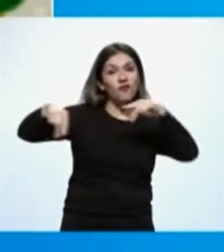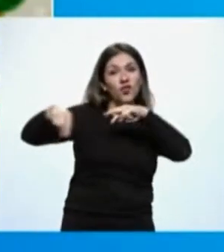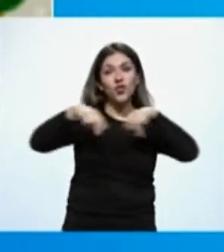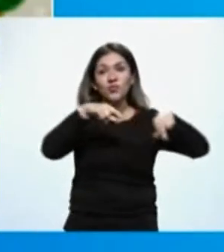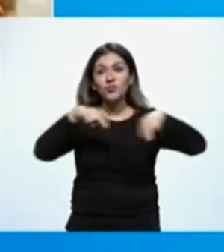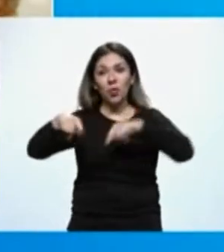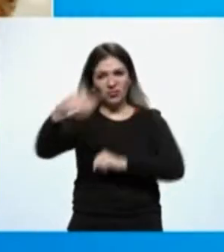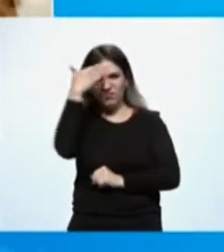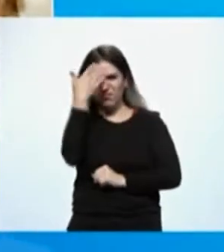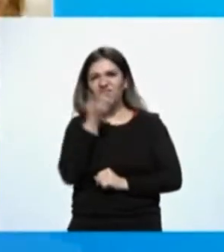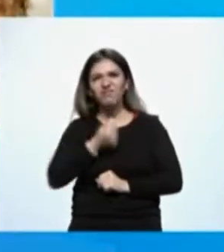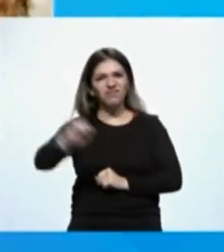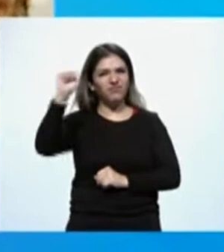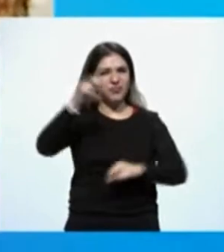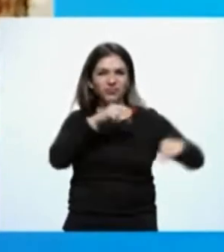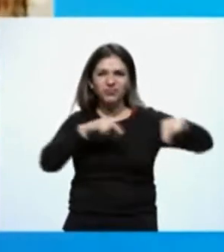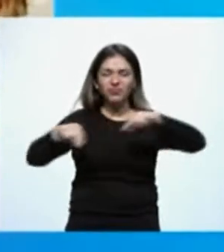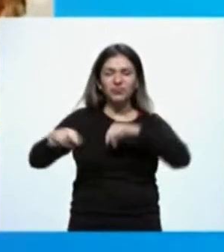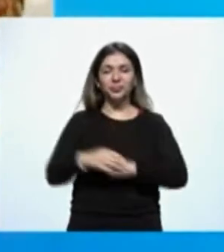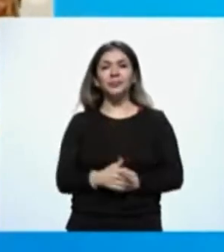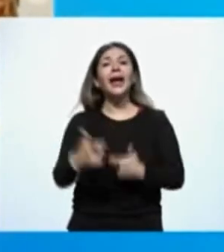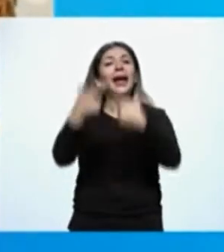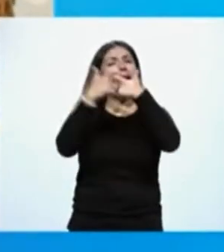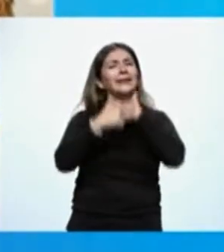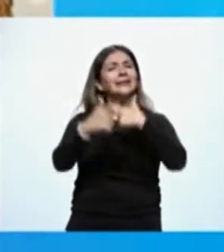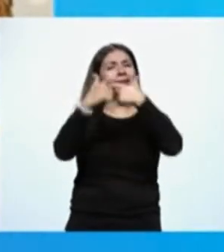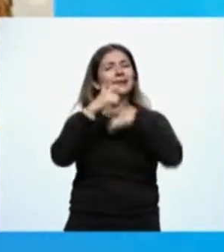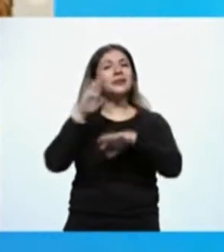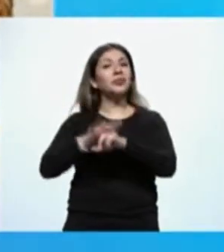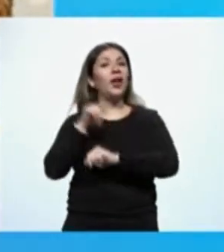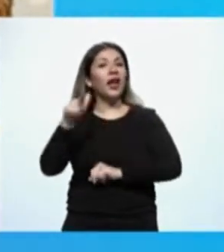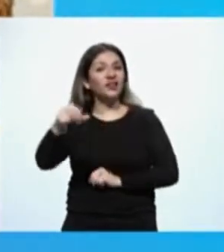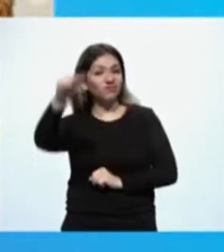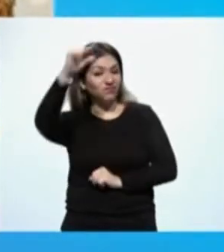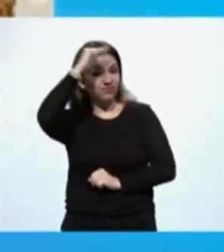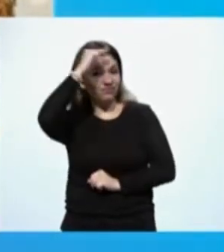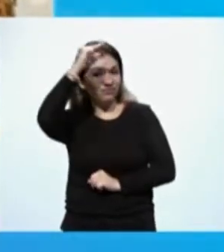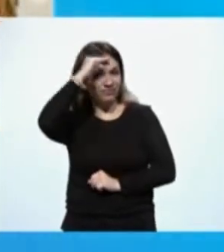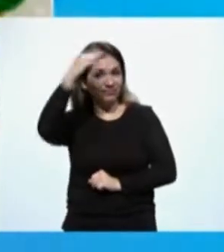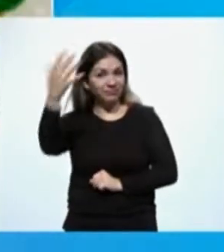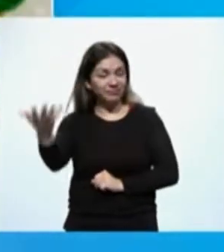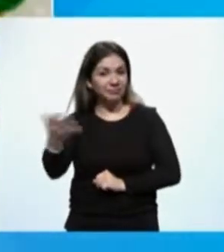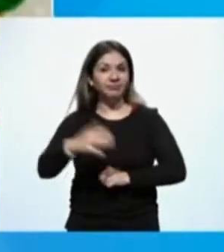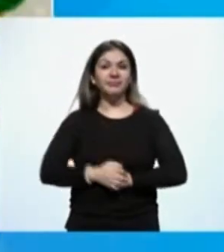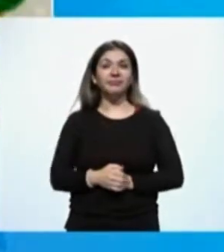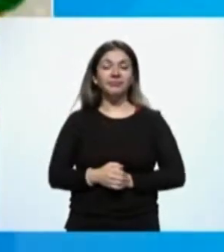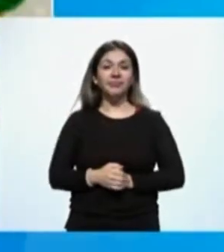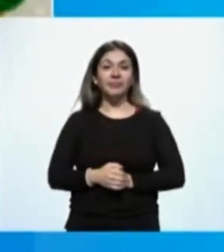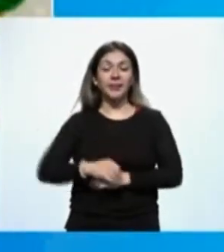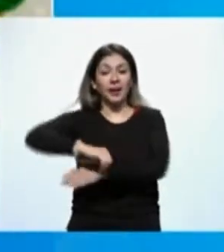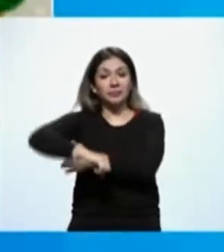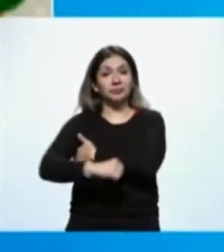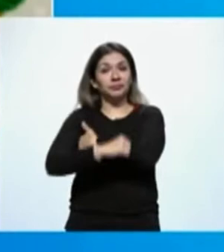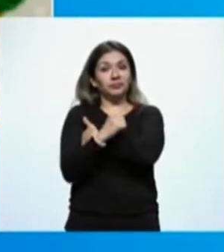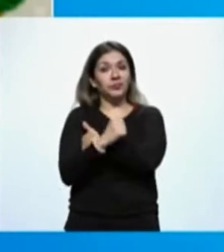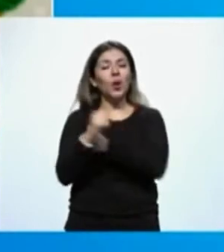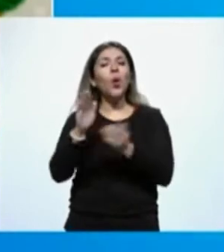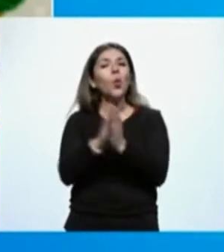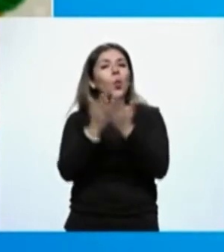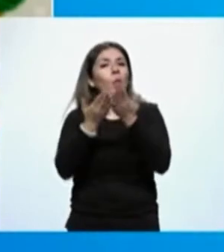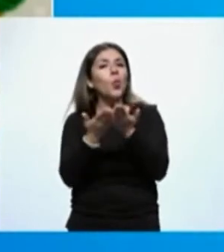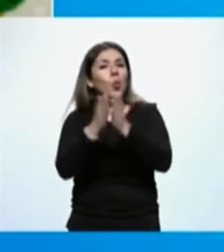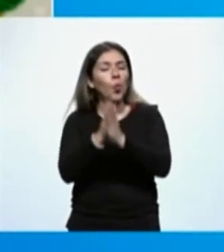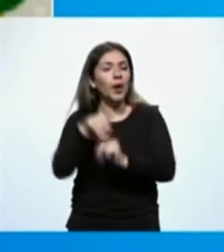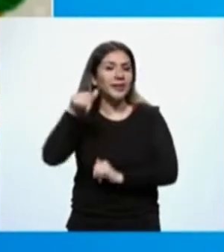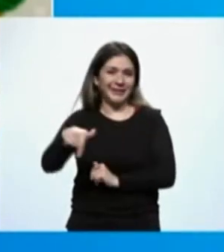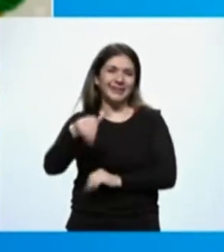artista. Se ríe continuamente porque es muy inteligente. Debajo del brazo un cuento, por